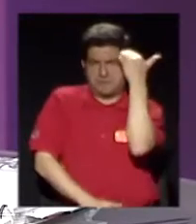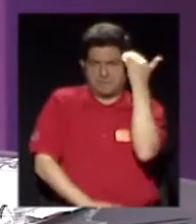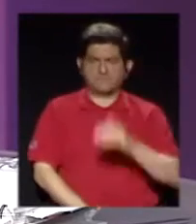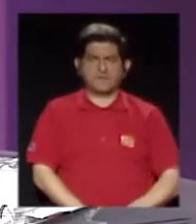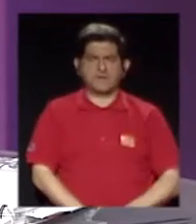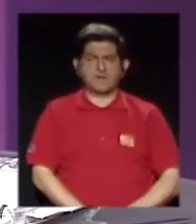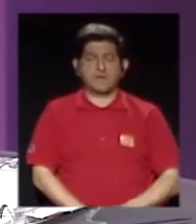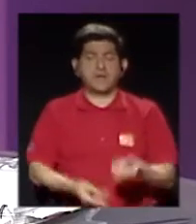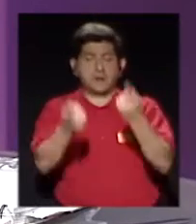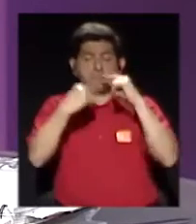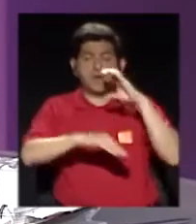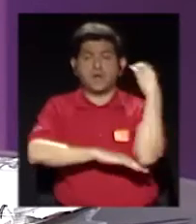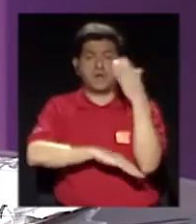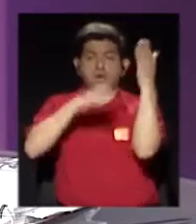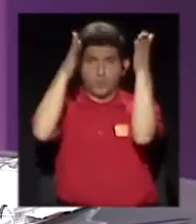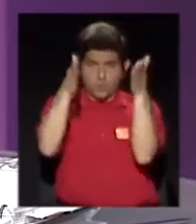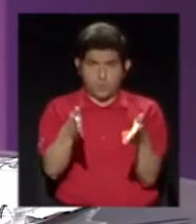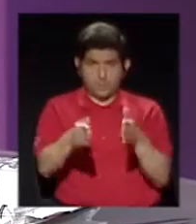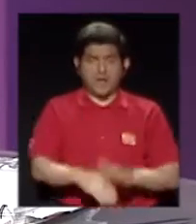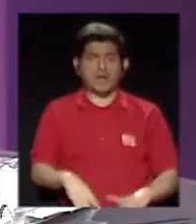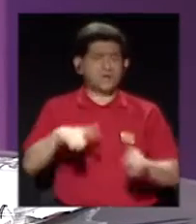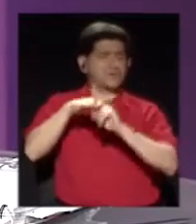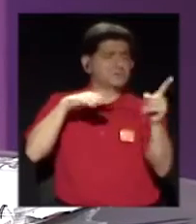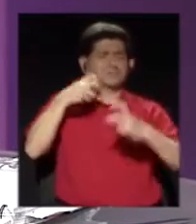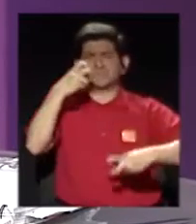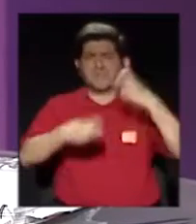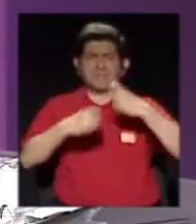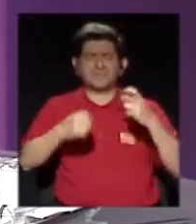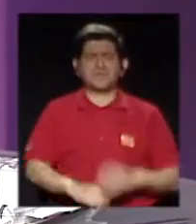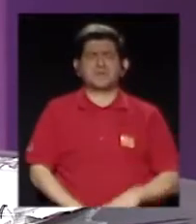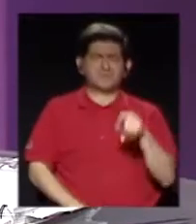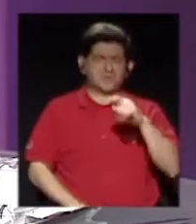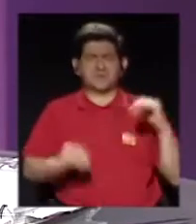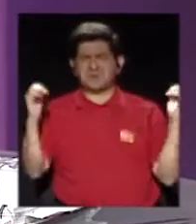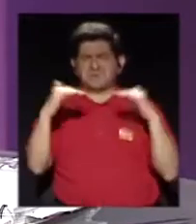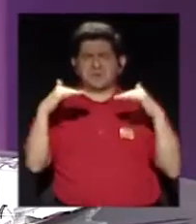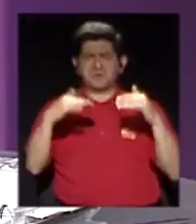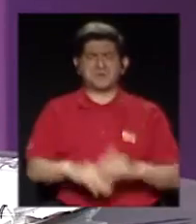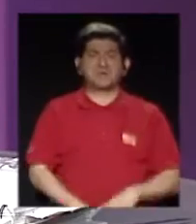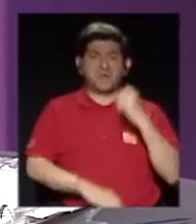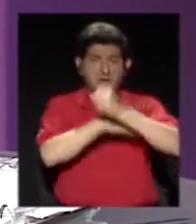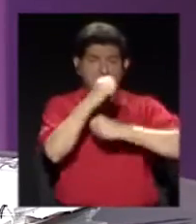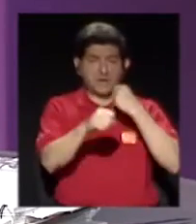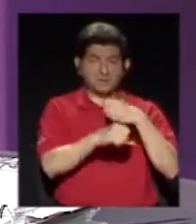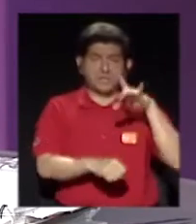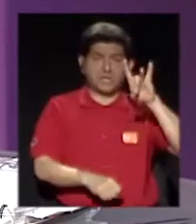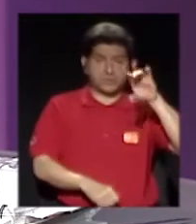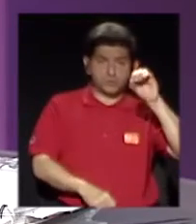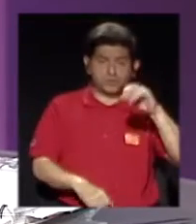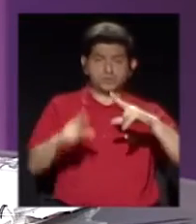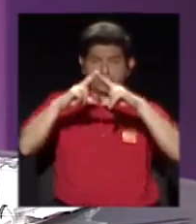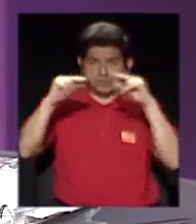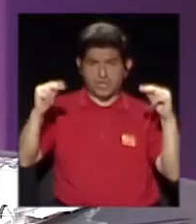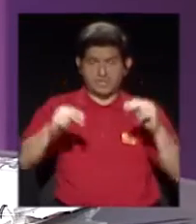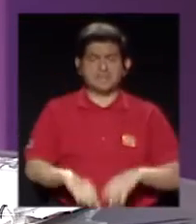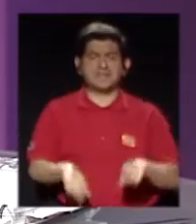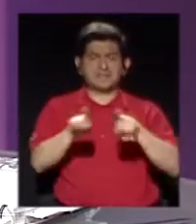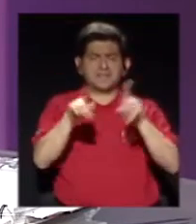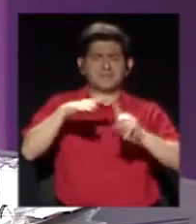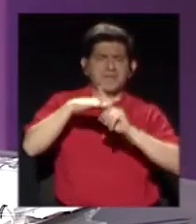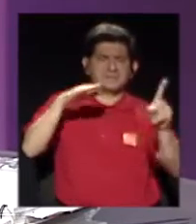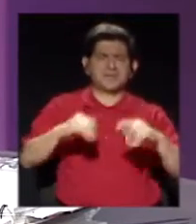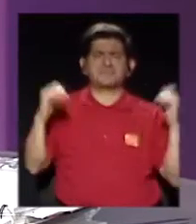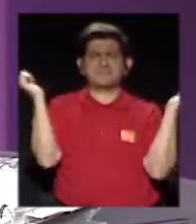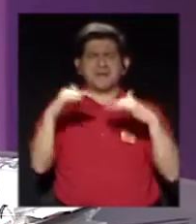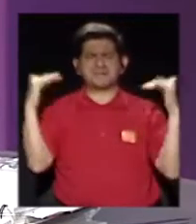llegaron colombianos huyendo del conflicto armado como también durante los años 80 y nicaragua de la guerra que vivió